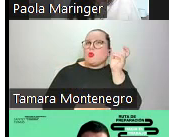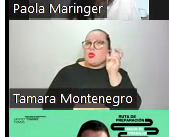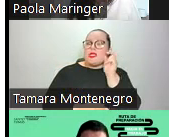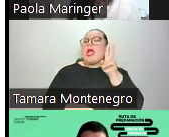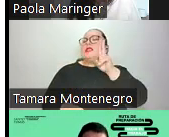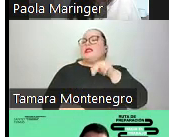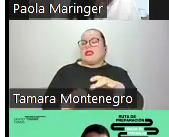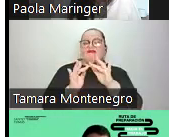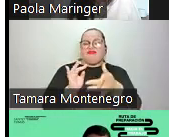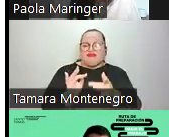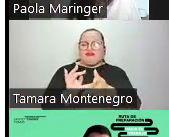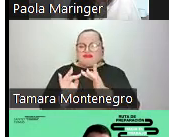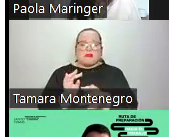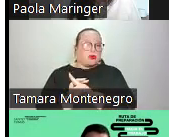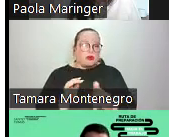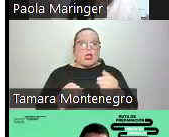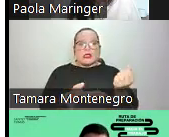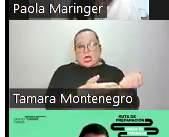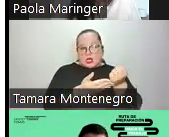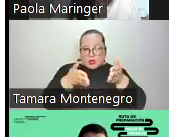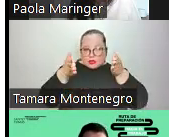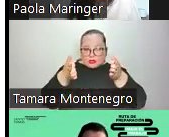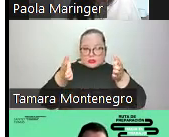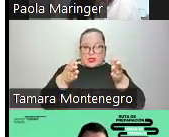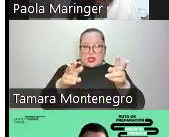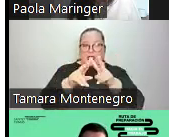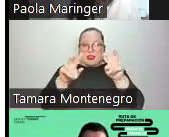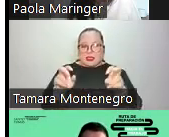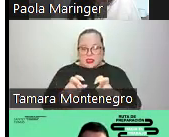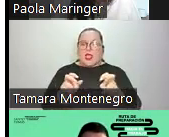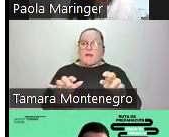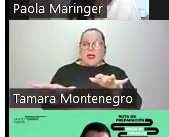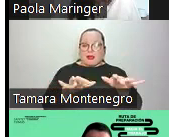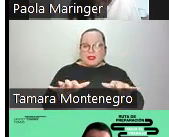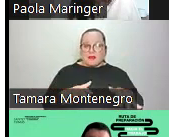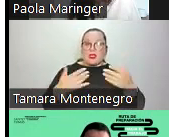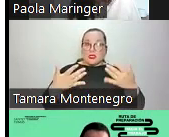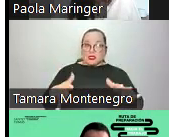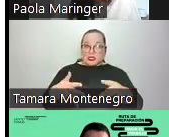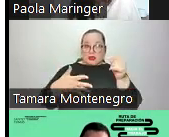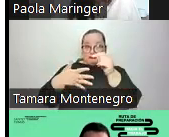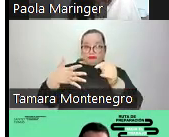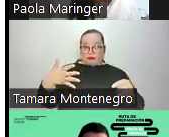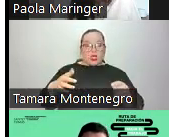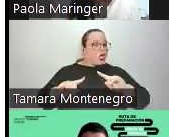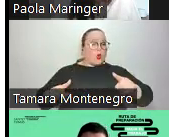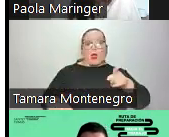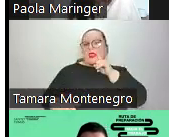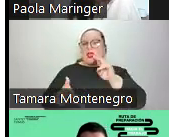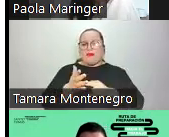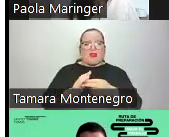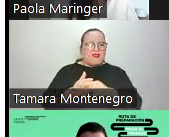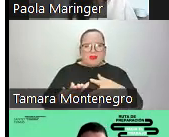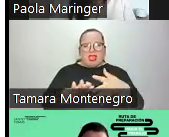así estamos plenamente concentrados en esta maravillosa actividad. Y si ya has aplicado nuestras recomendaciones y aún mantienes inconvenientes